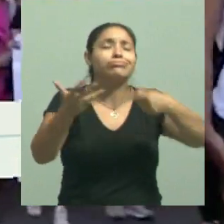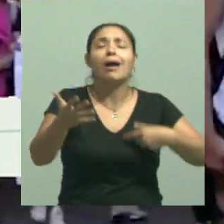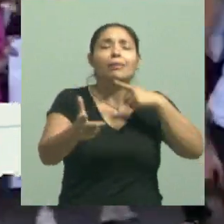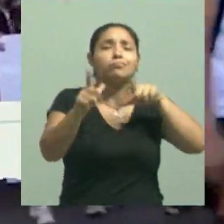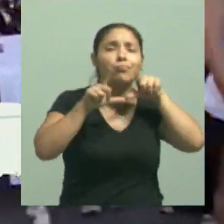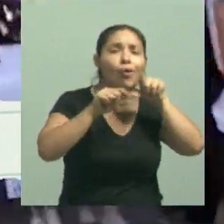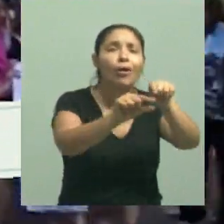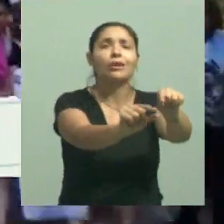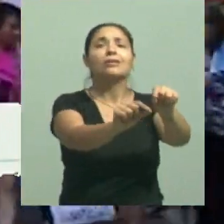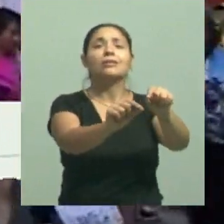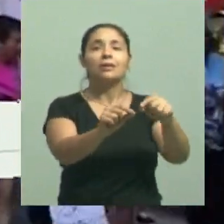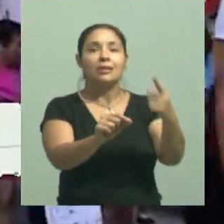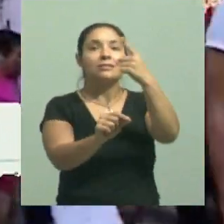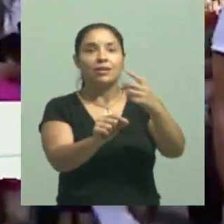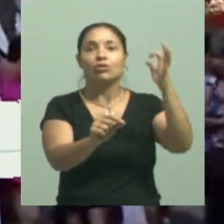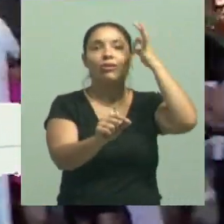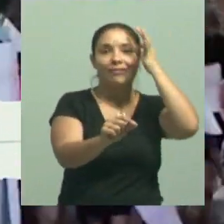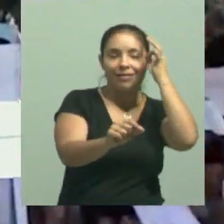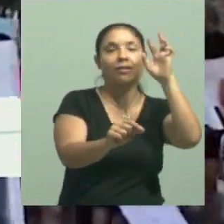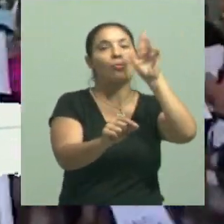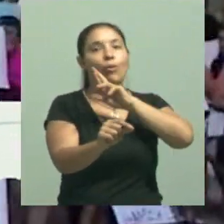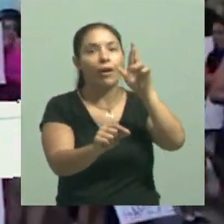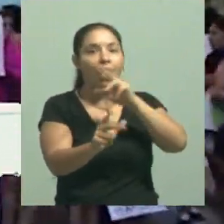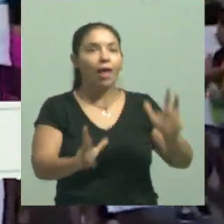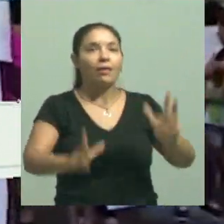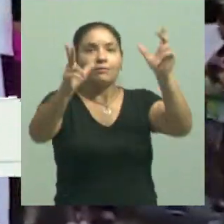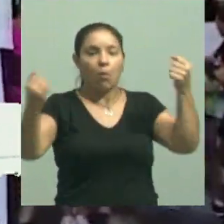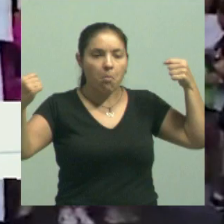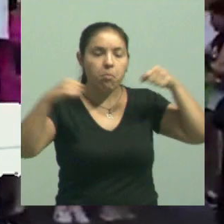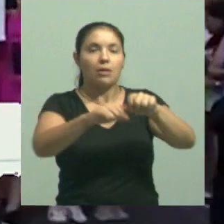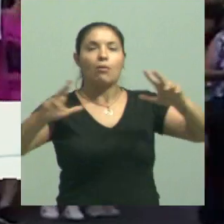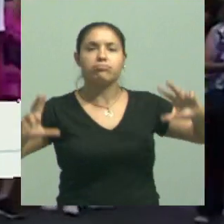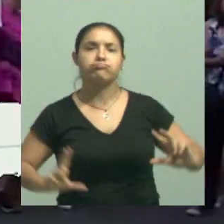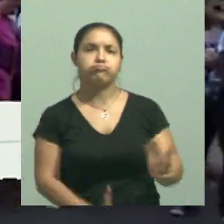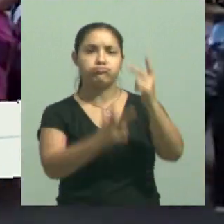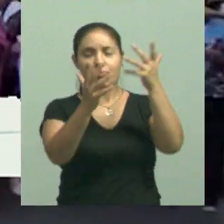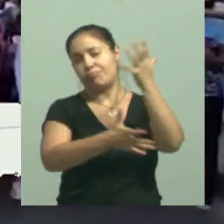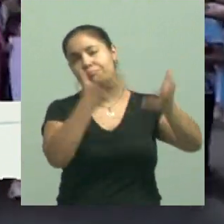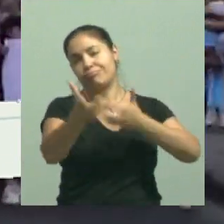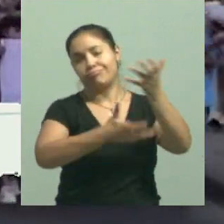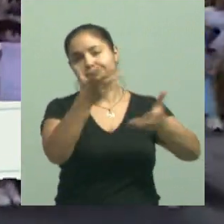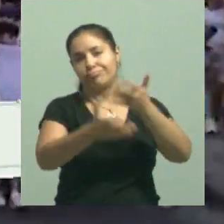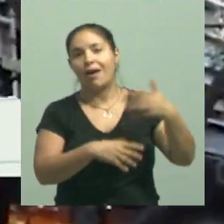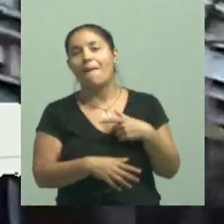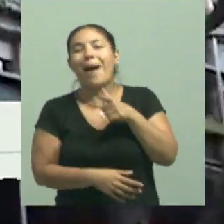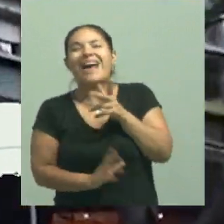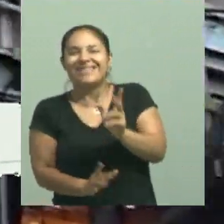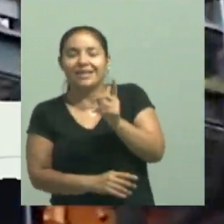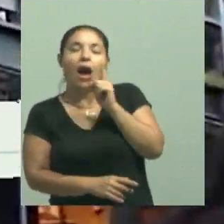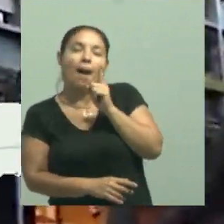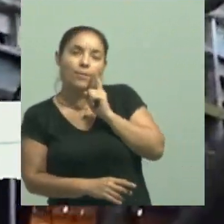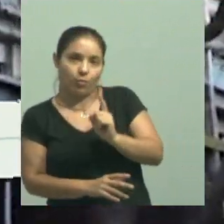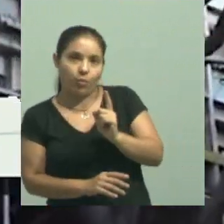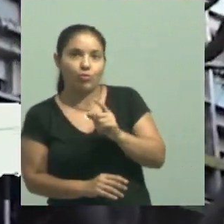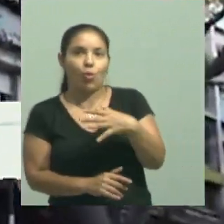Y unas 130 mujeres murieron asfixiadas por un incendio que se produjo probablemente, dicen, de manera intencionada. Intencionada por los